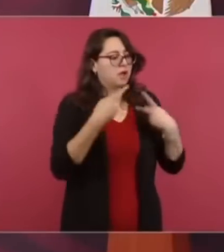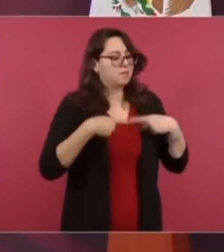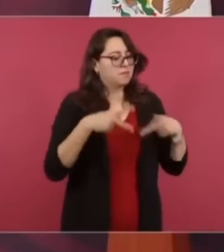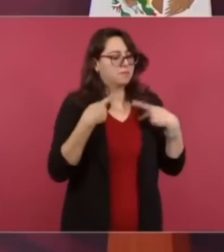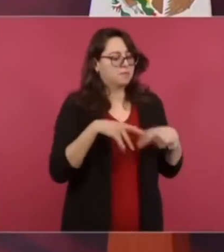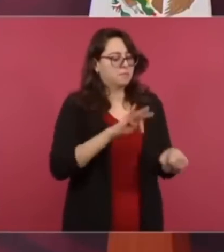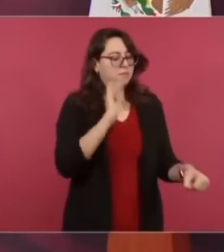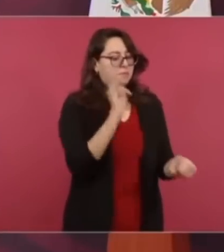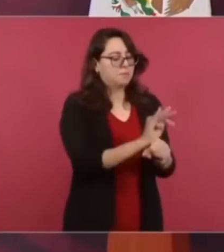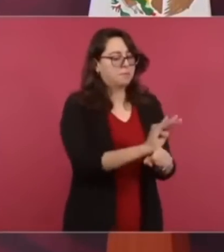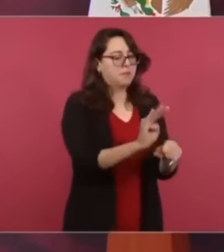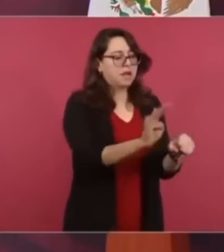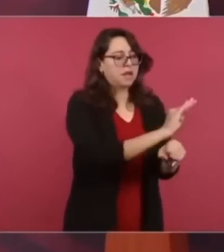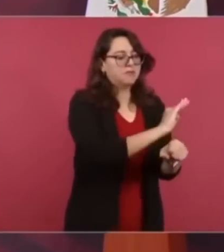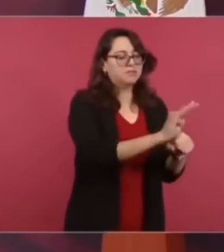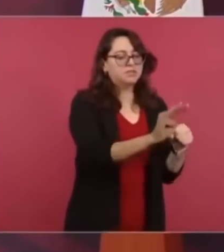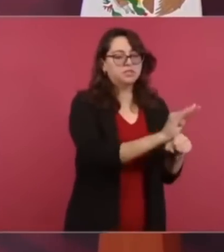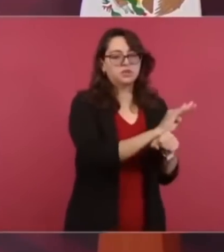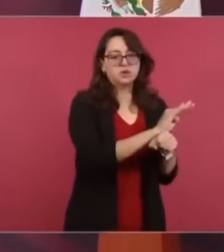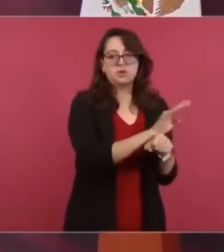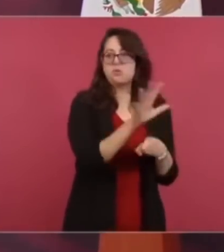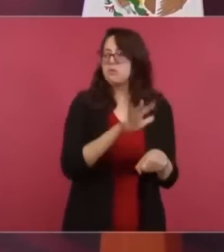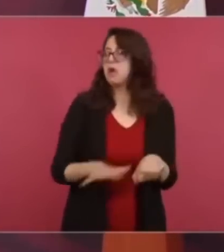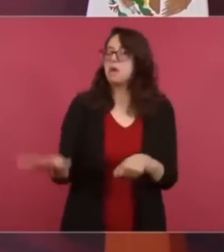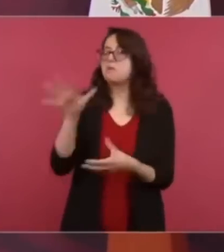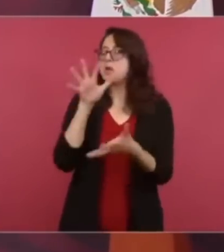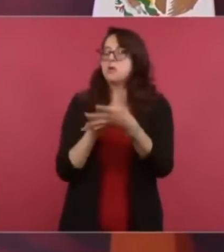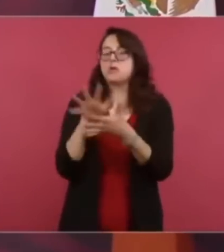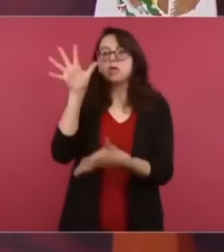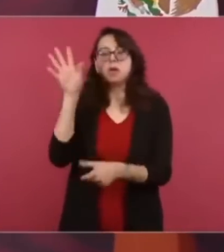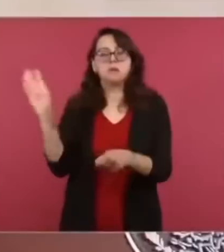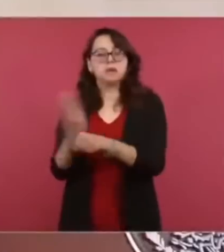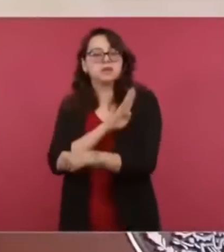¿Cuál es el derecho que tienen